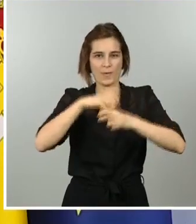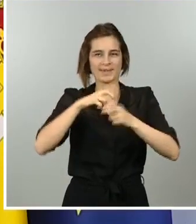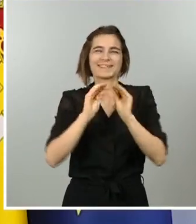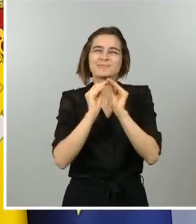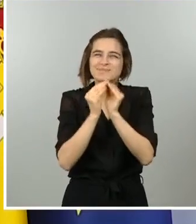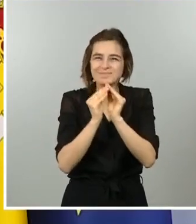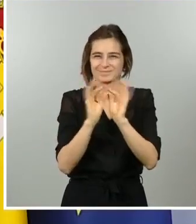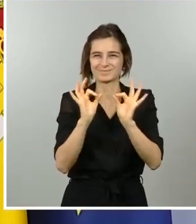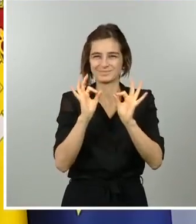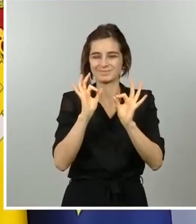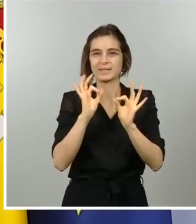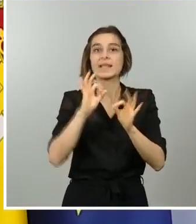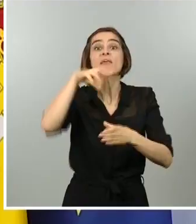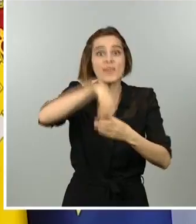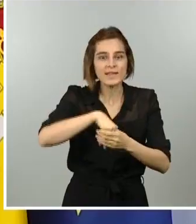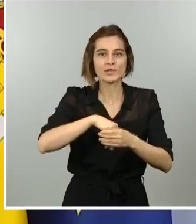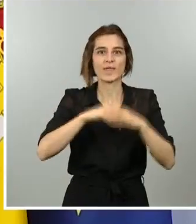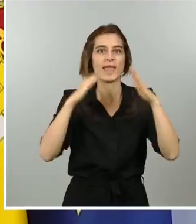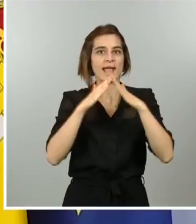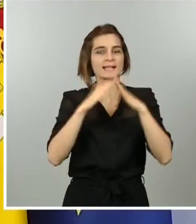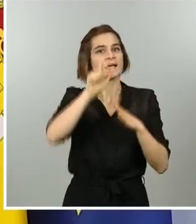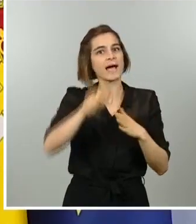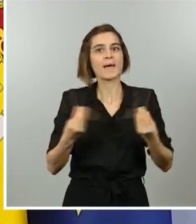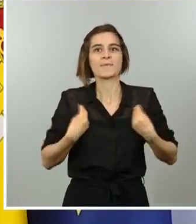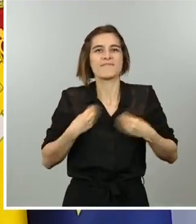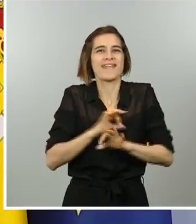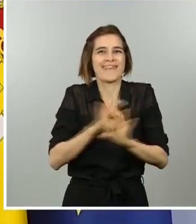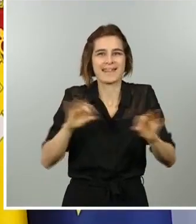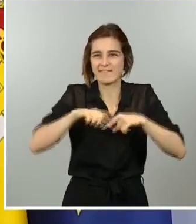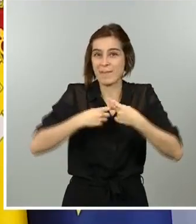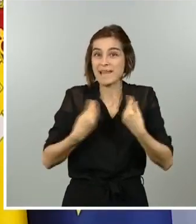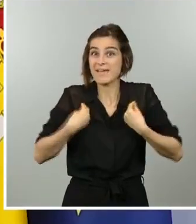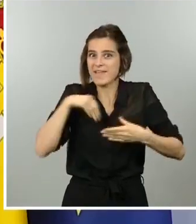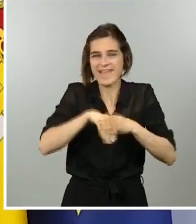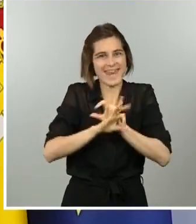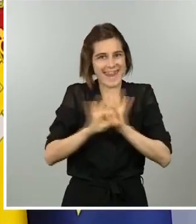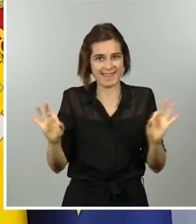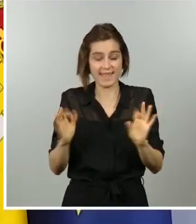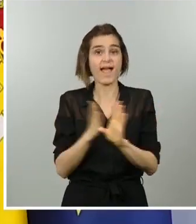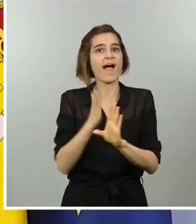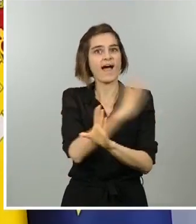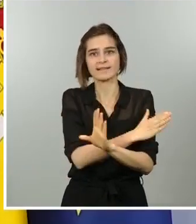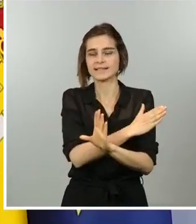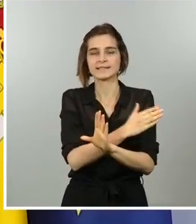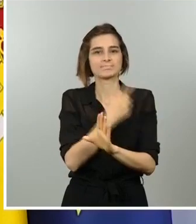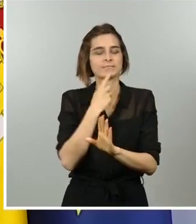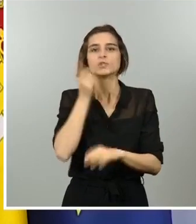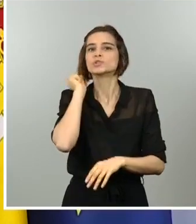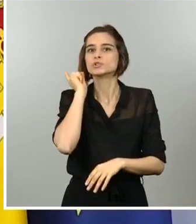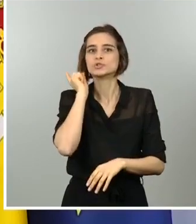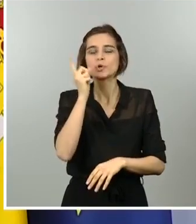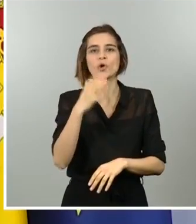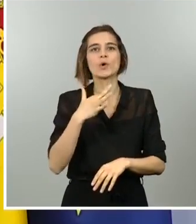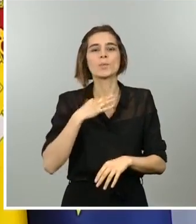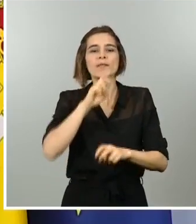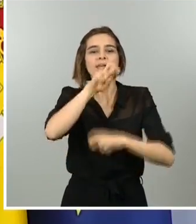se ejecuten en viviendas donde no esté habitando ninguna familia. Por tanto, había una restricción de poder ejecutar solo un determinado tipo de reformas en